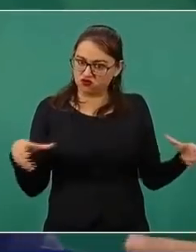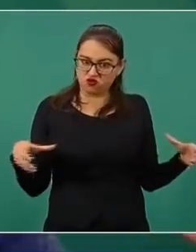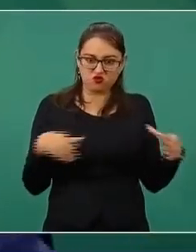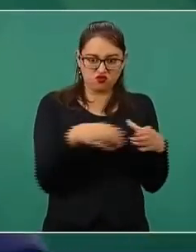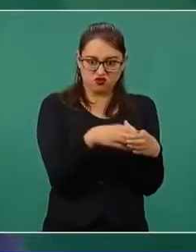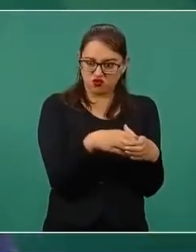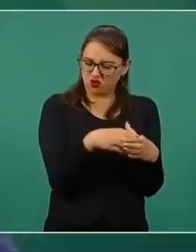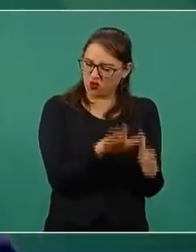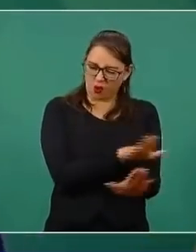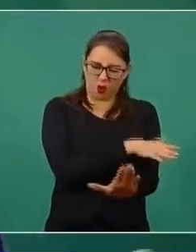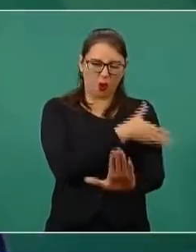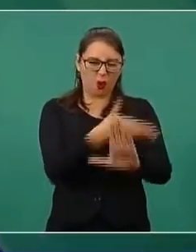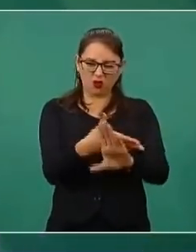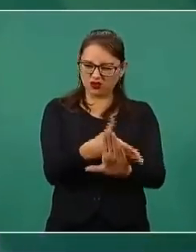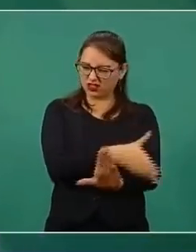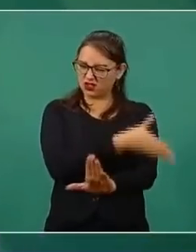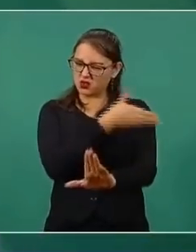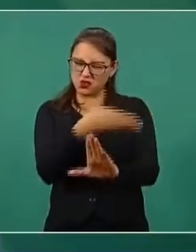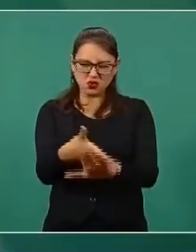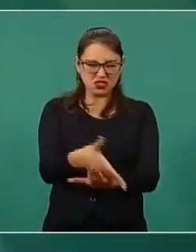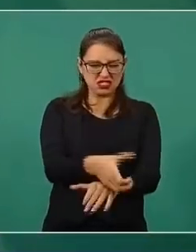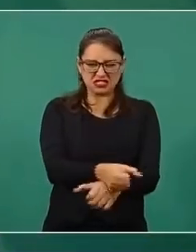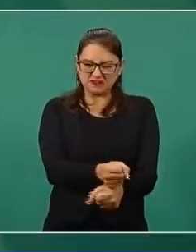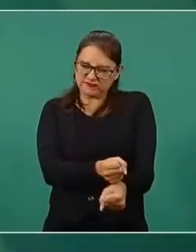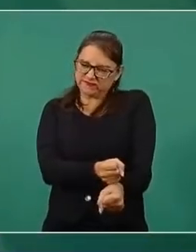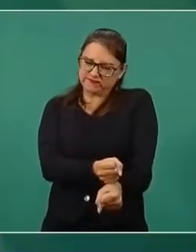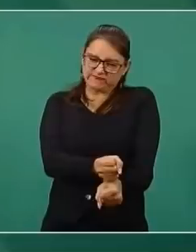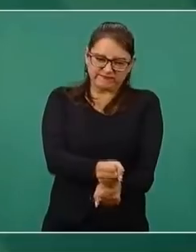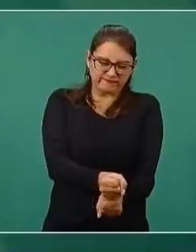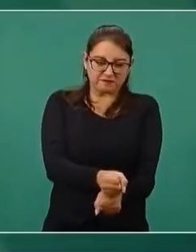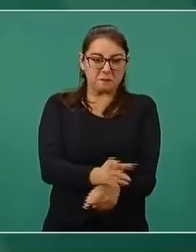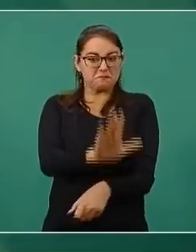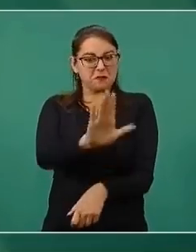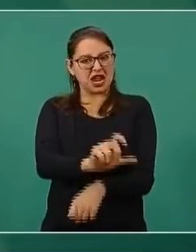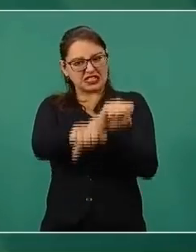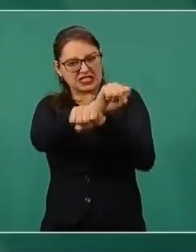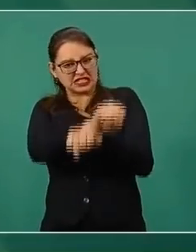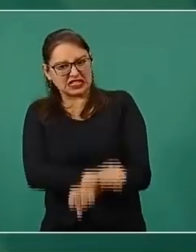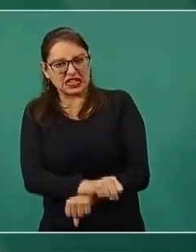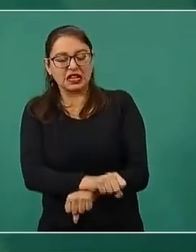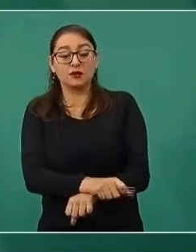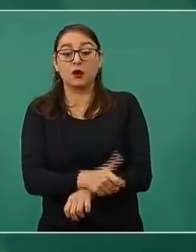lo tuviesen atado de pies y manos.